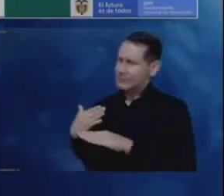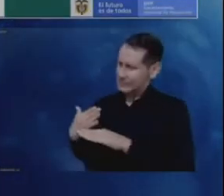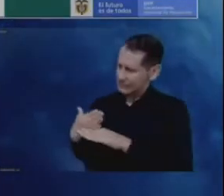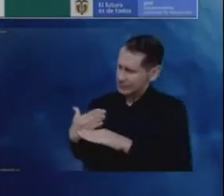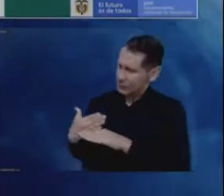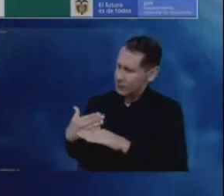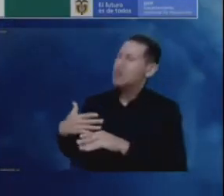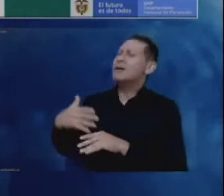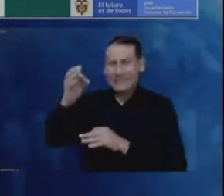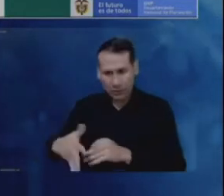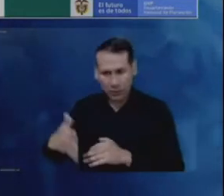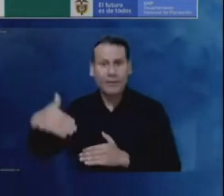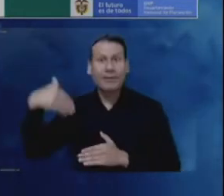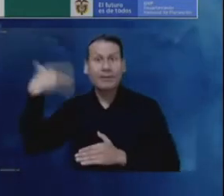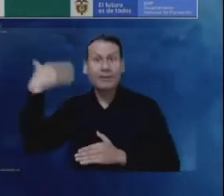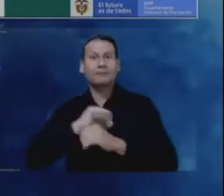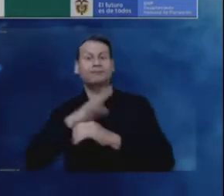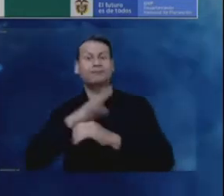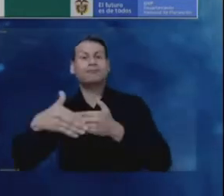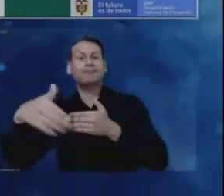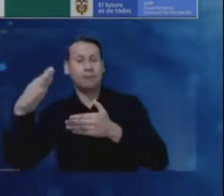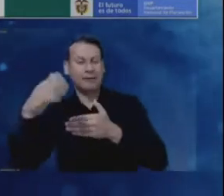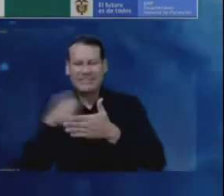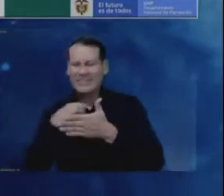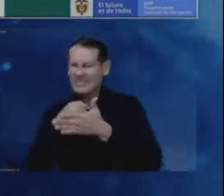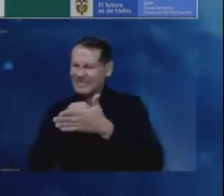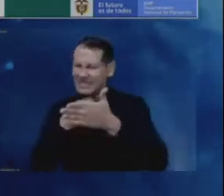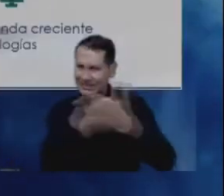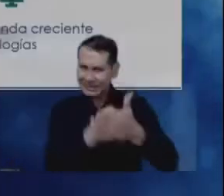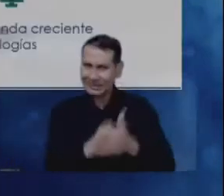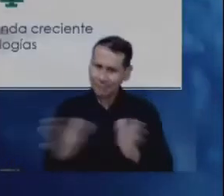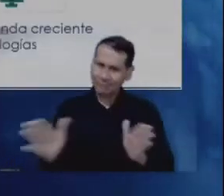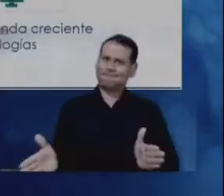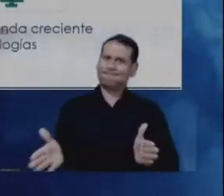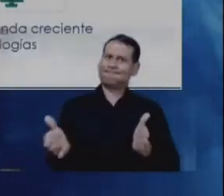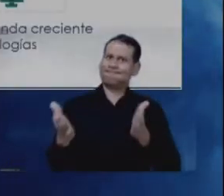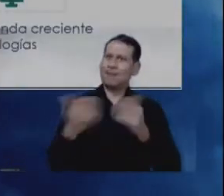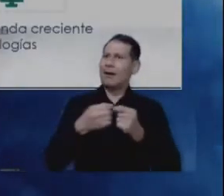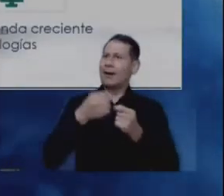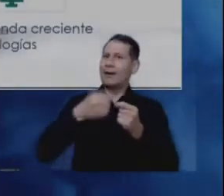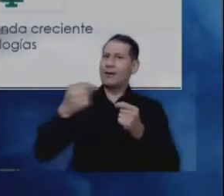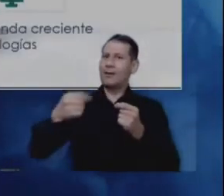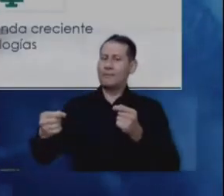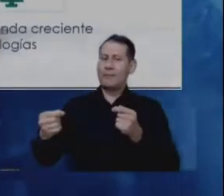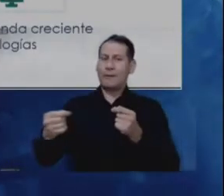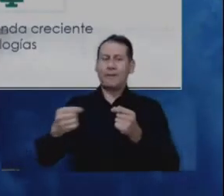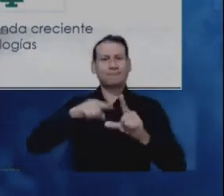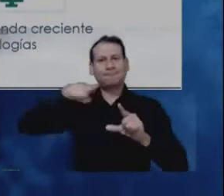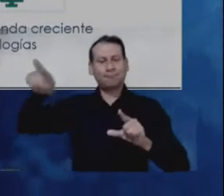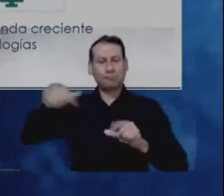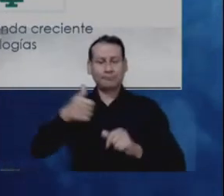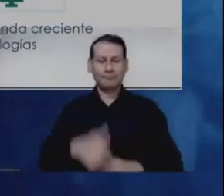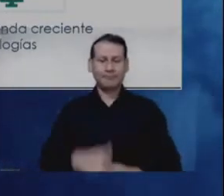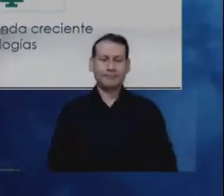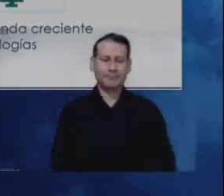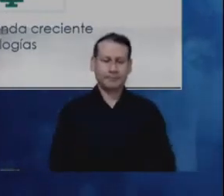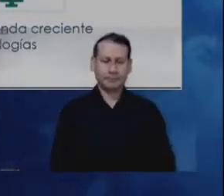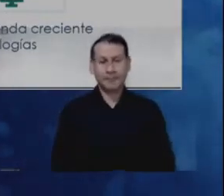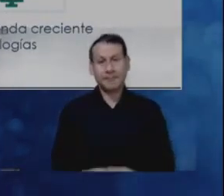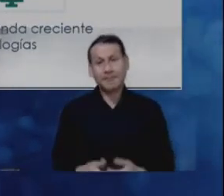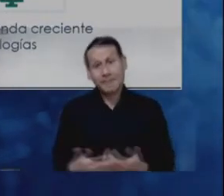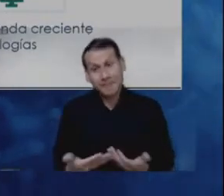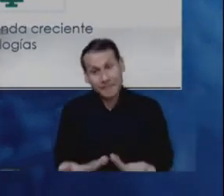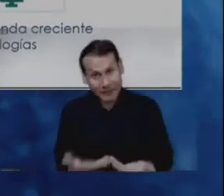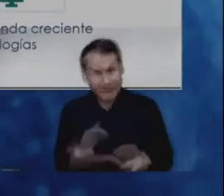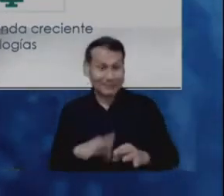por esa reactivación económica. Entonces, al final, pues esto, digamos, es un impulso y un habilitador de la transformación digital si cumplimos, digamos, como con esta ecuación. Pero